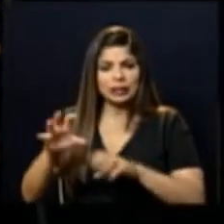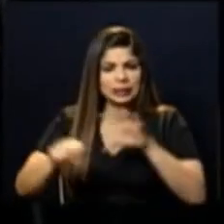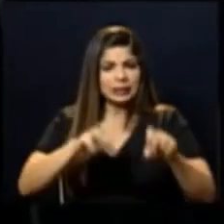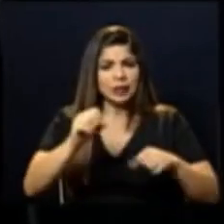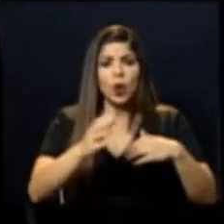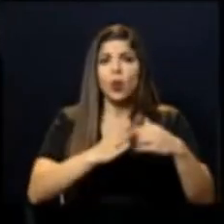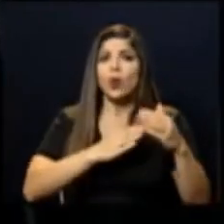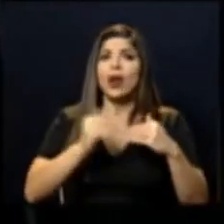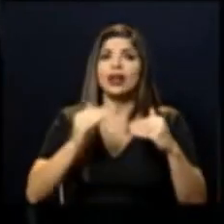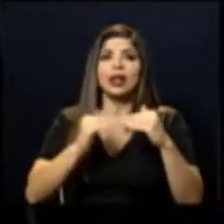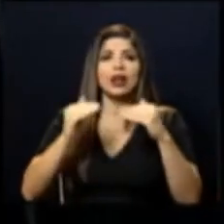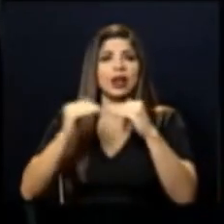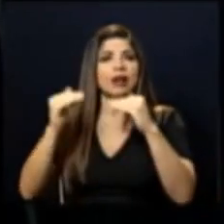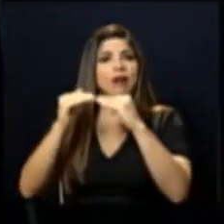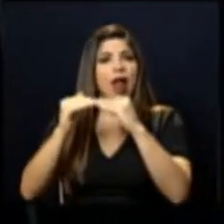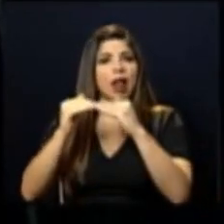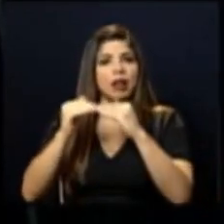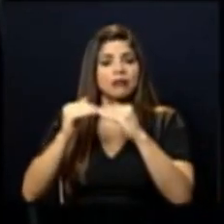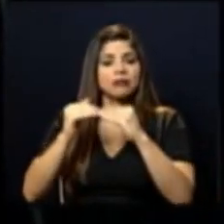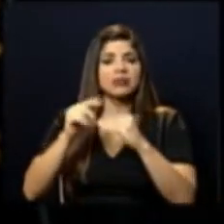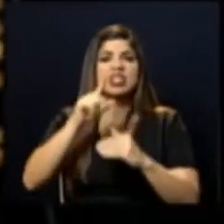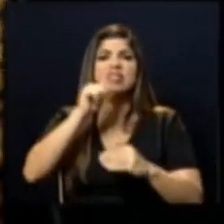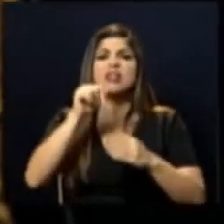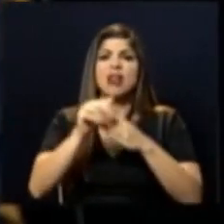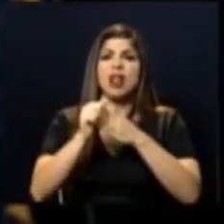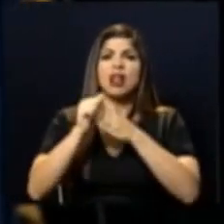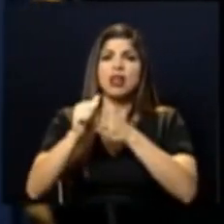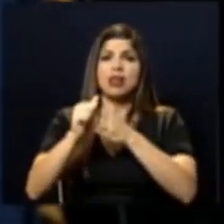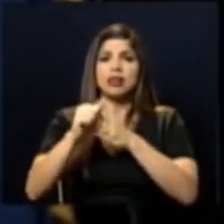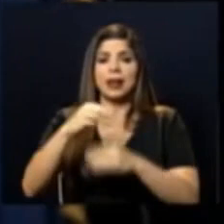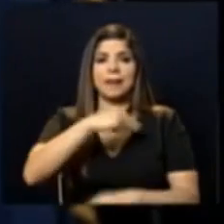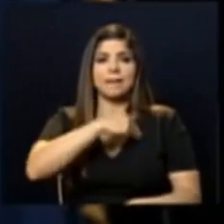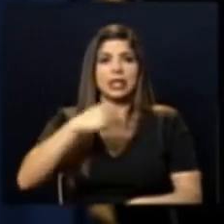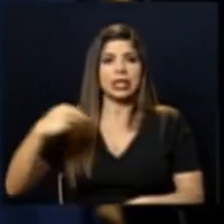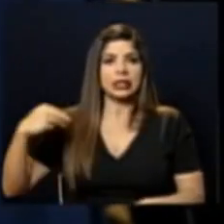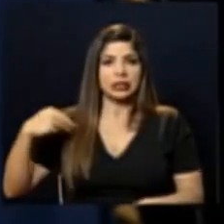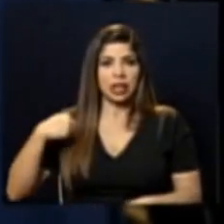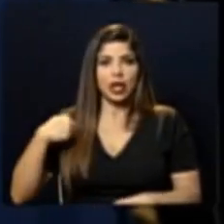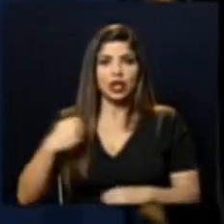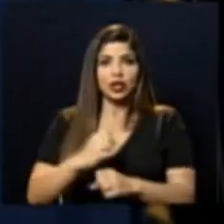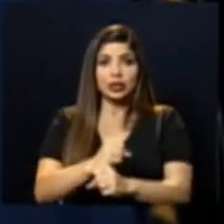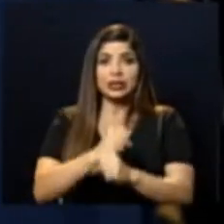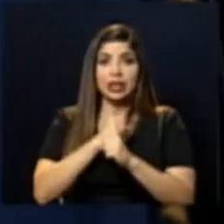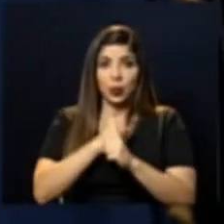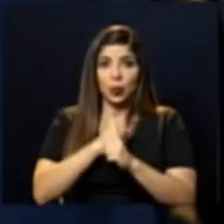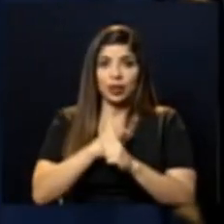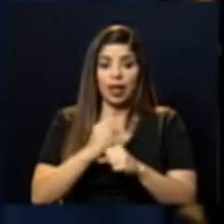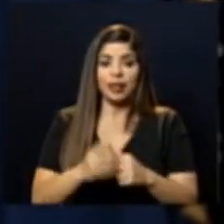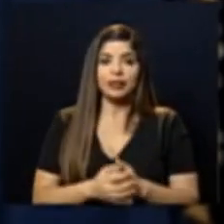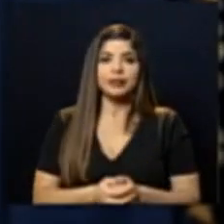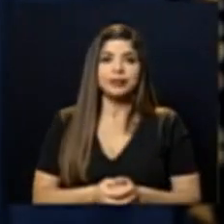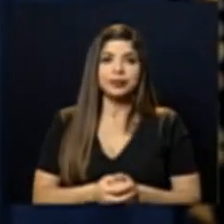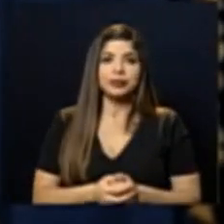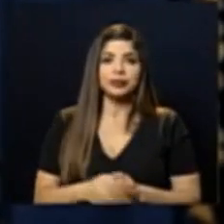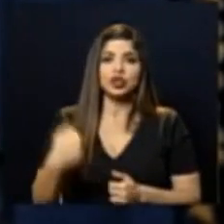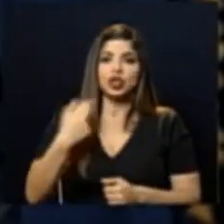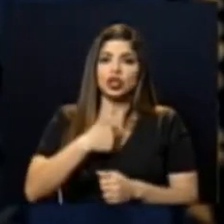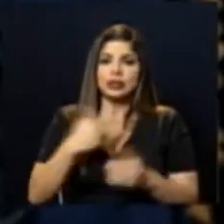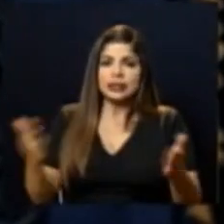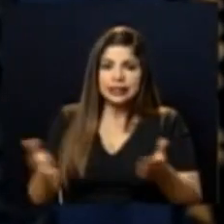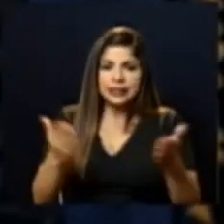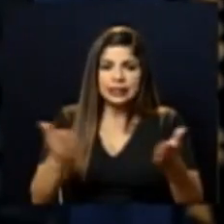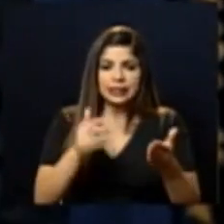niveles. Bajo el liderazgo del Ministerio de Seguridad, hemos